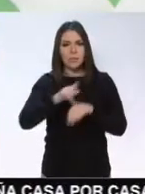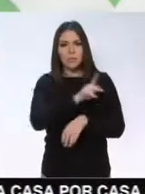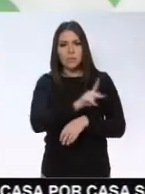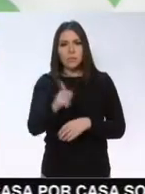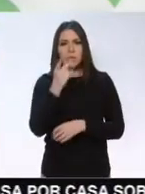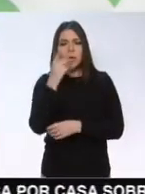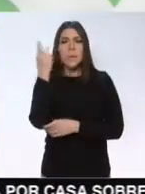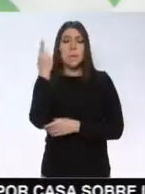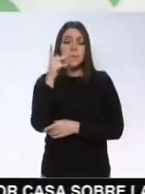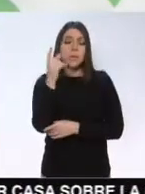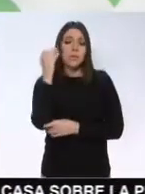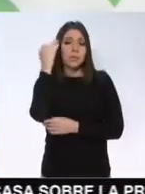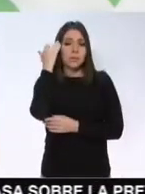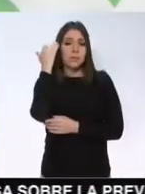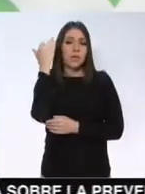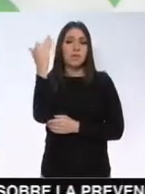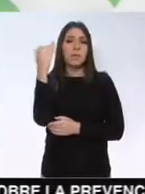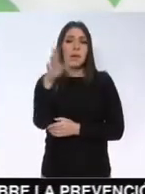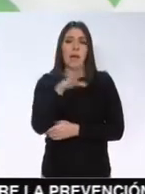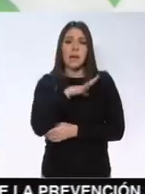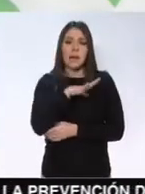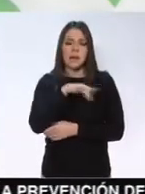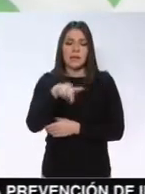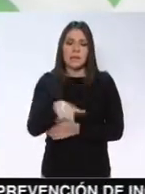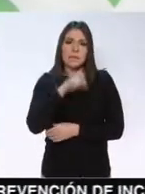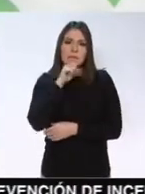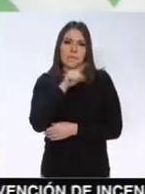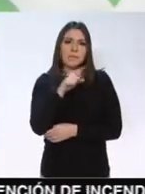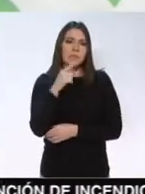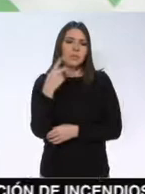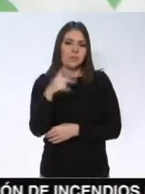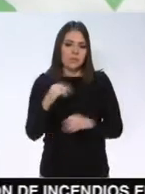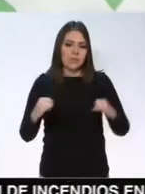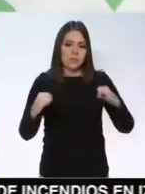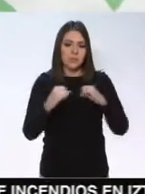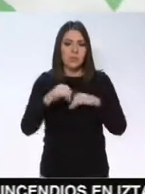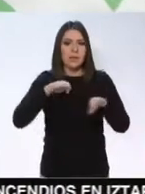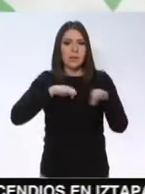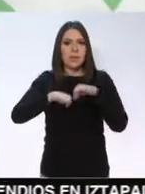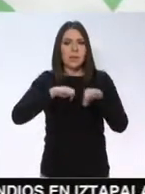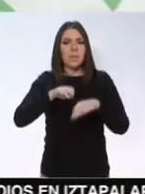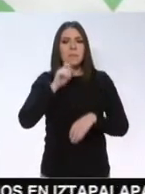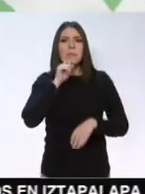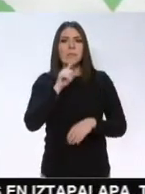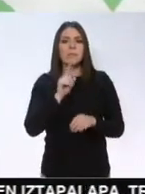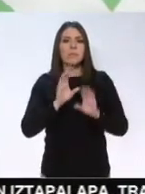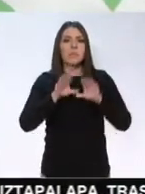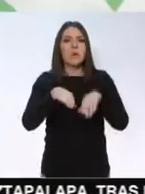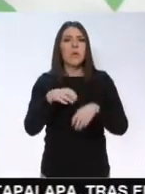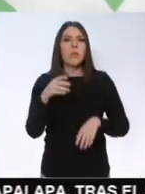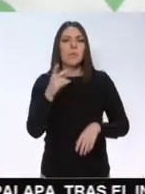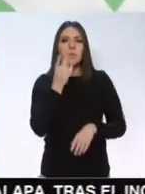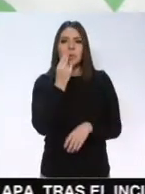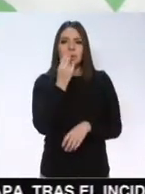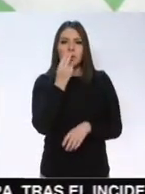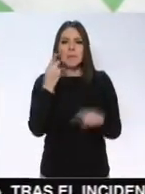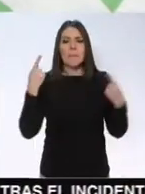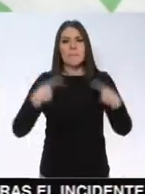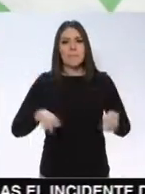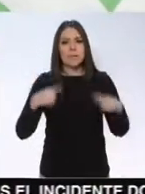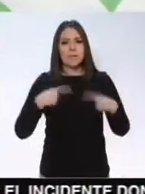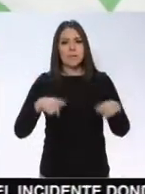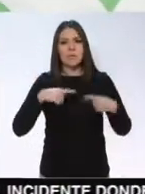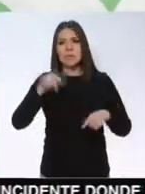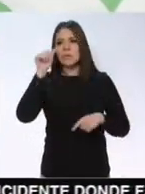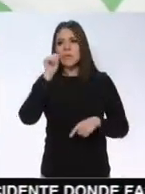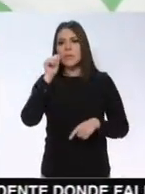mucho tiempo aquí en la institución trabajando, con gente que se